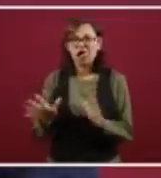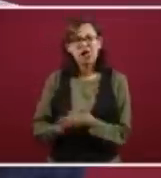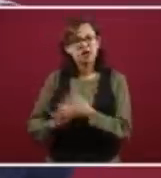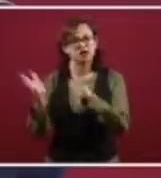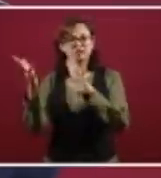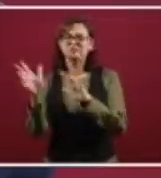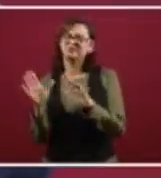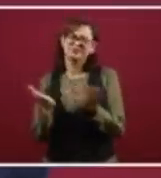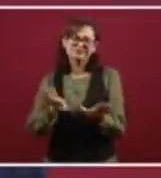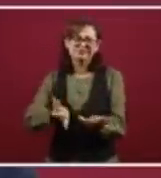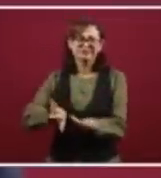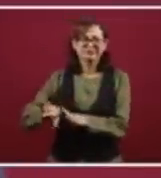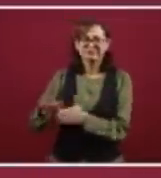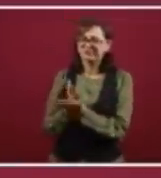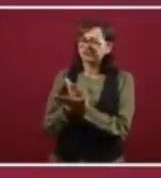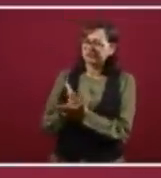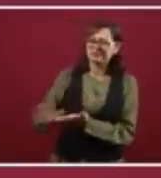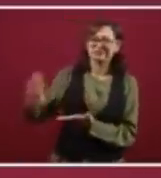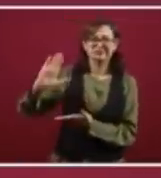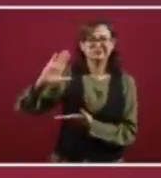y ayudar a